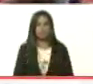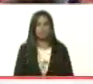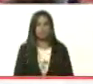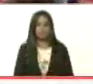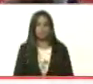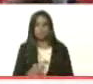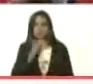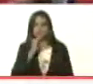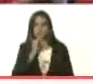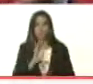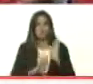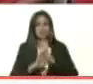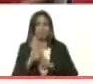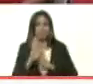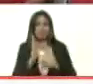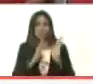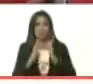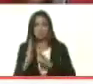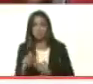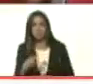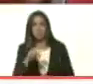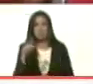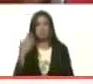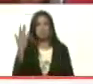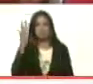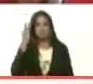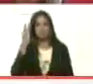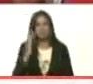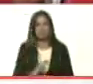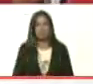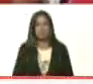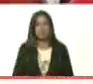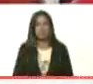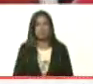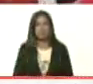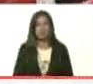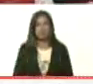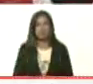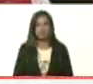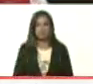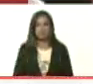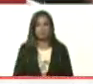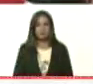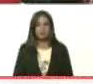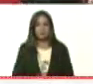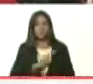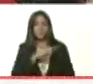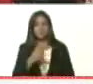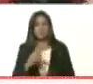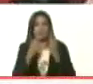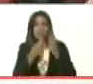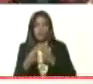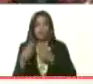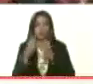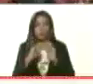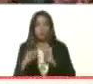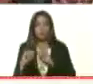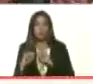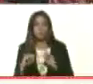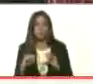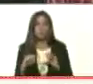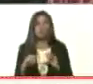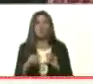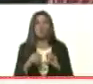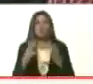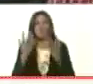forma desarrollada, el control implica, por consiguiente, una especie de poder económico dual en las fábricas, la banca,